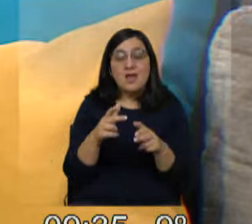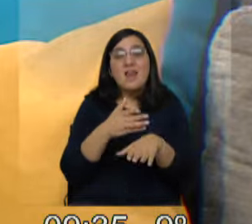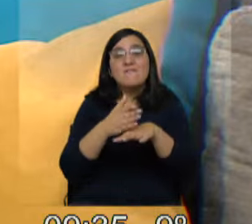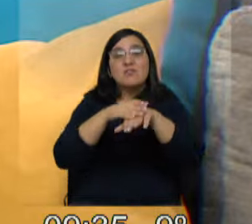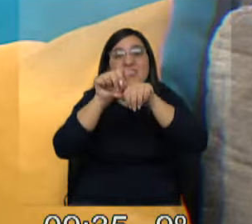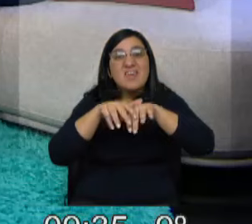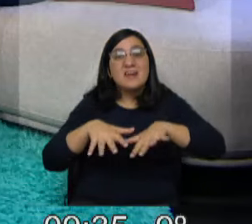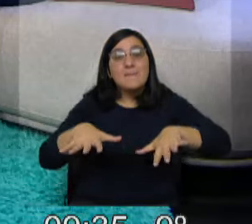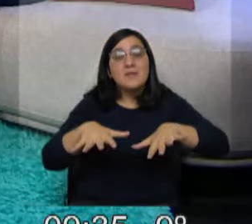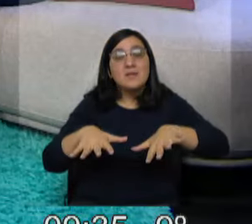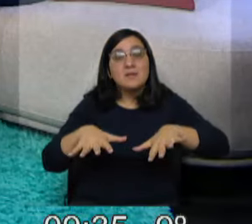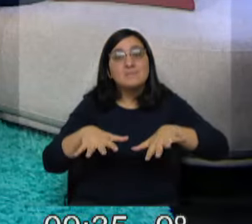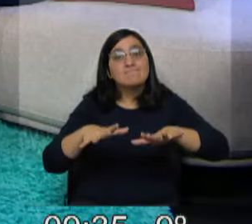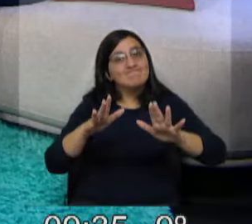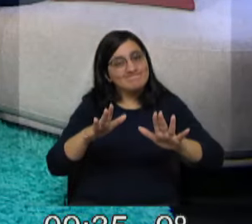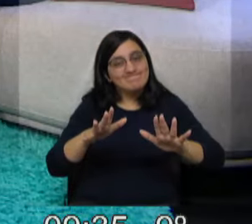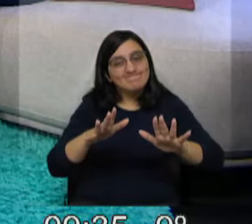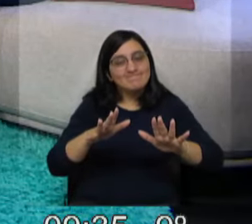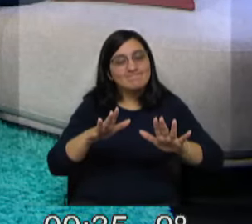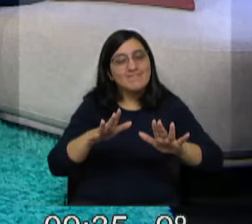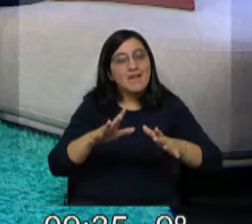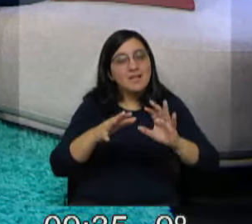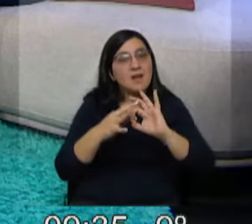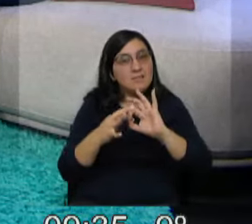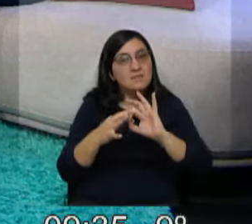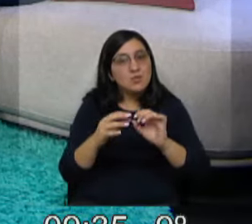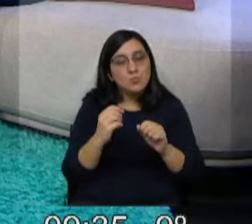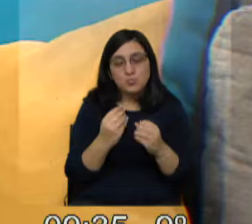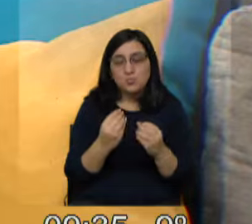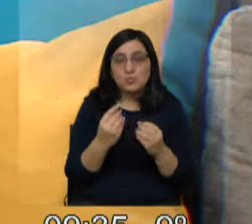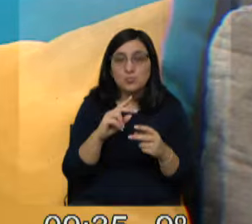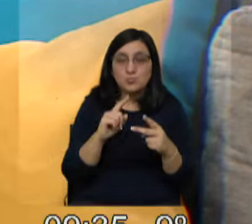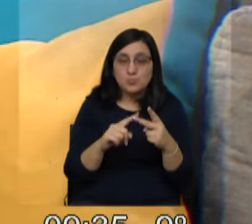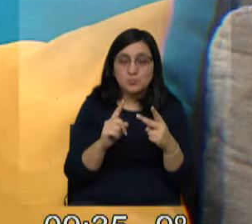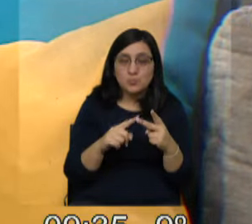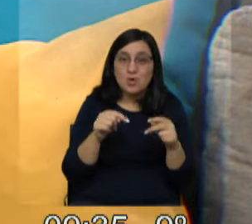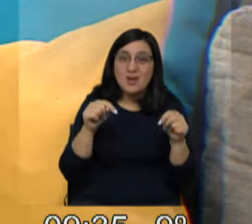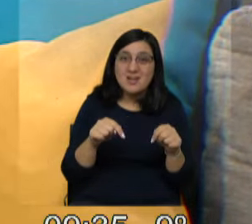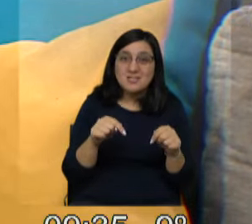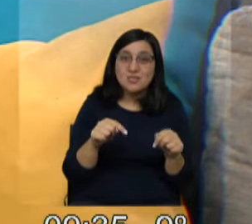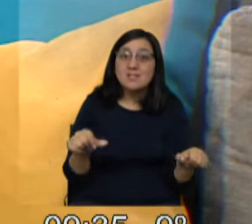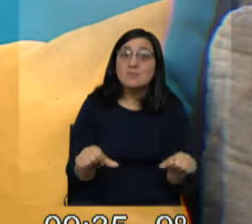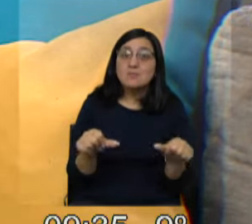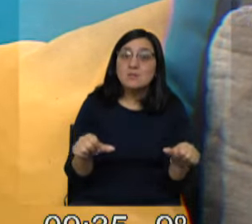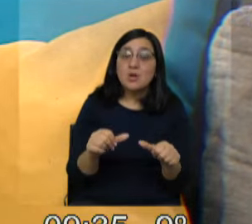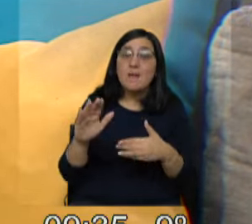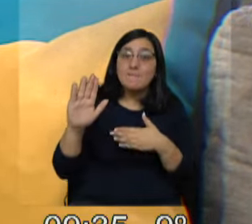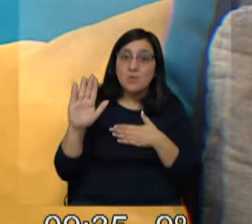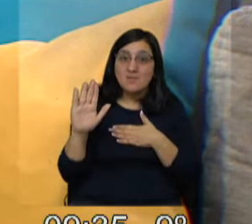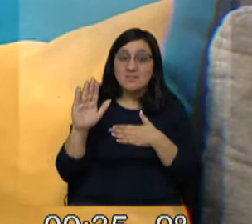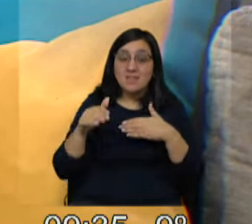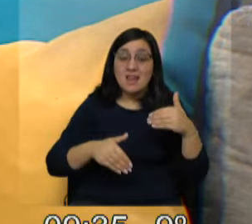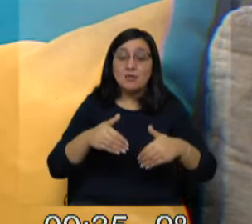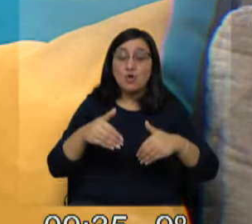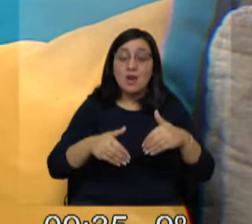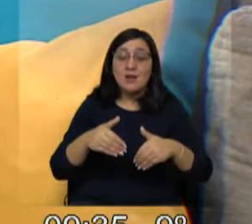ponerlo entre paréntesis y relativizarlo mucho. Y lo segundo es que con esto que estamos haciendo, las promesas electorales